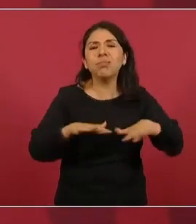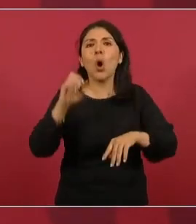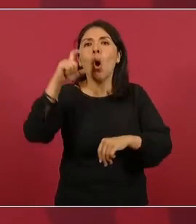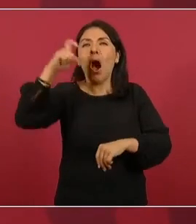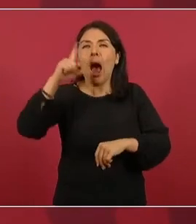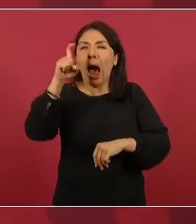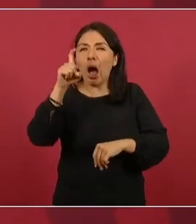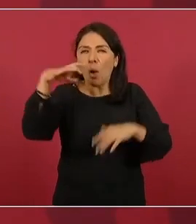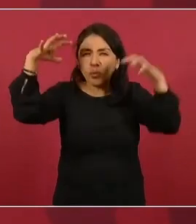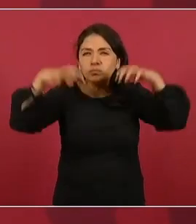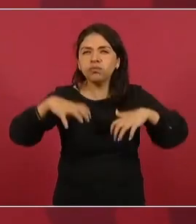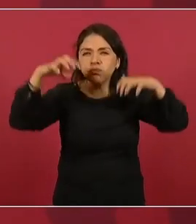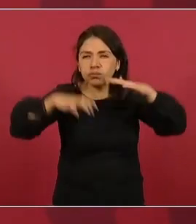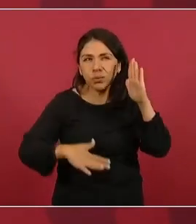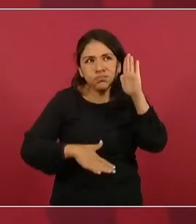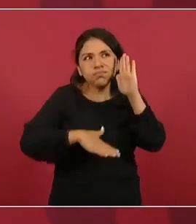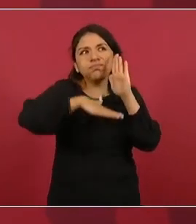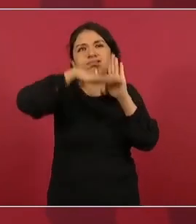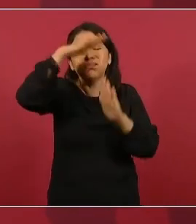inundaciones,